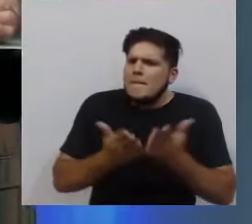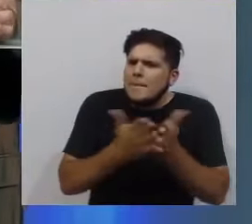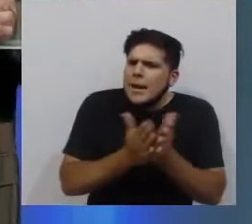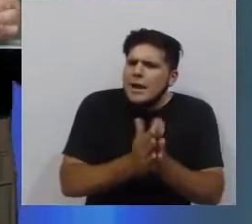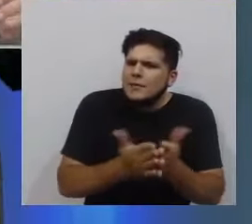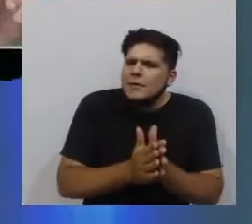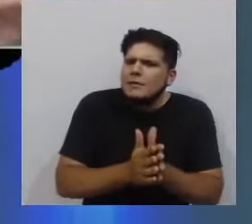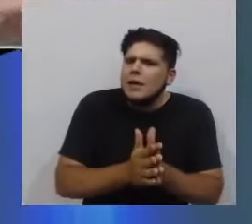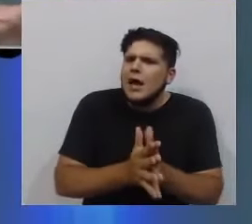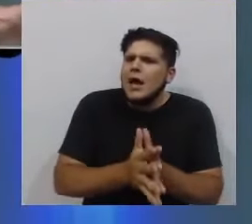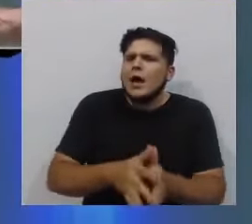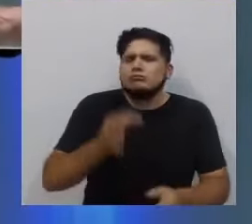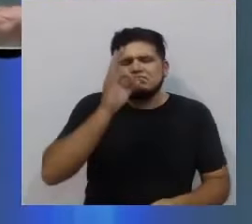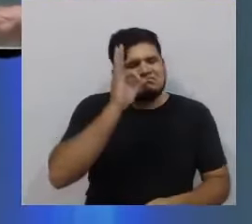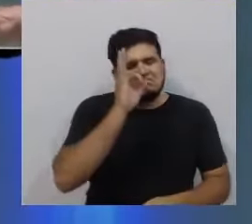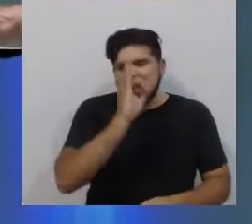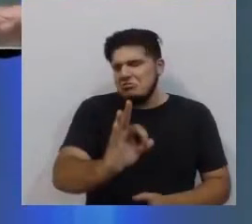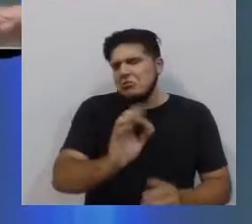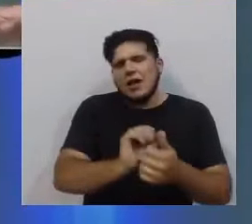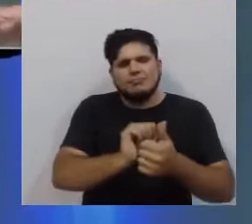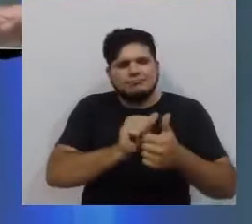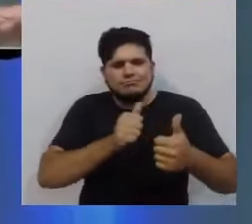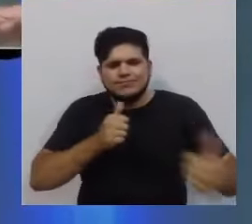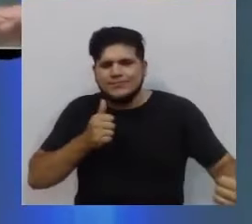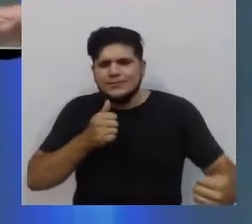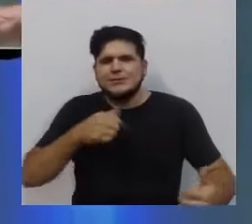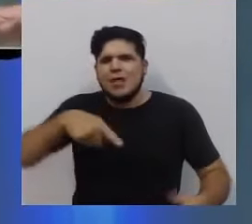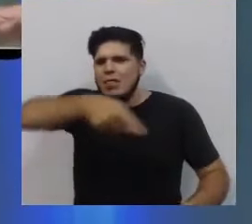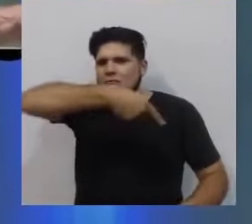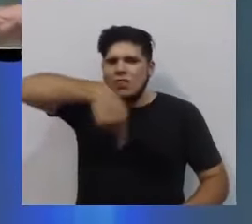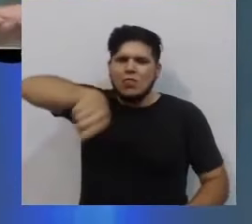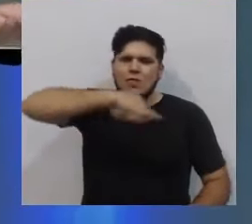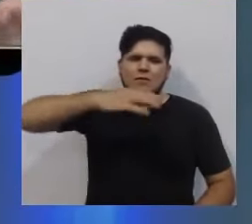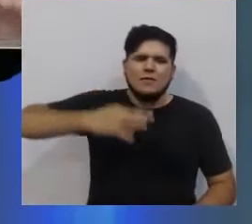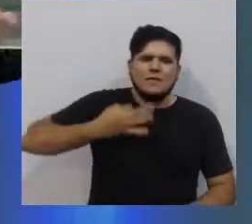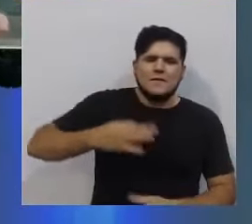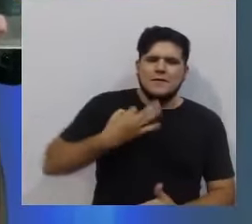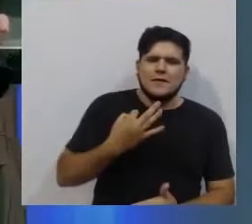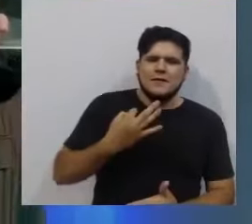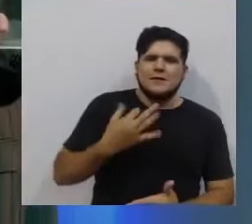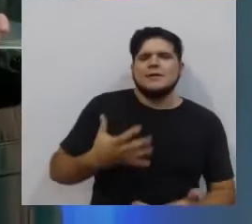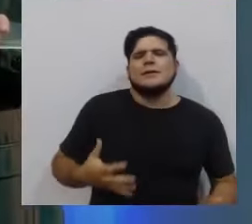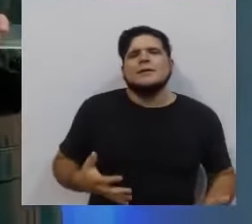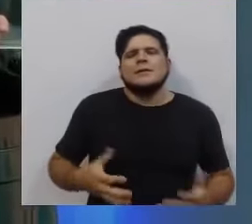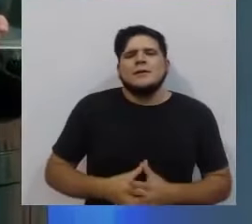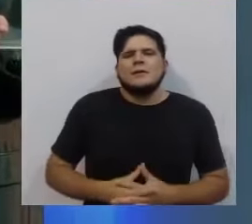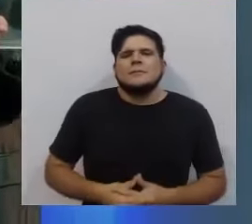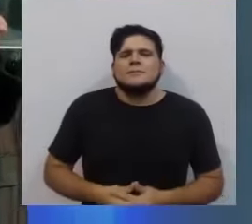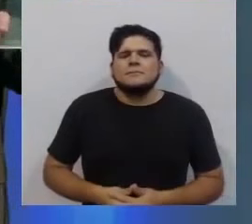de día y de noche vas a meditar en el meditar en él para que guardes